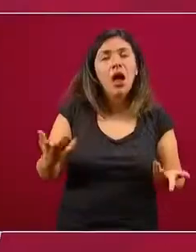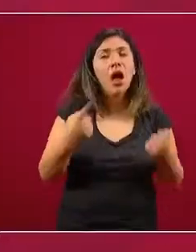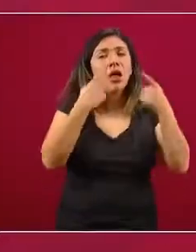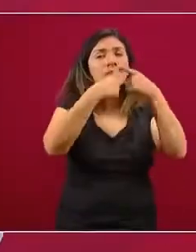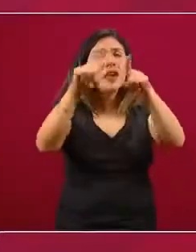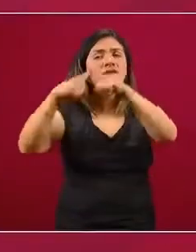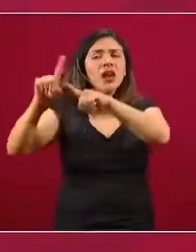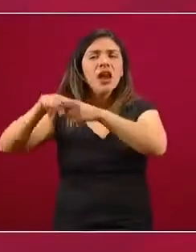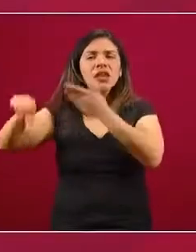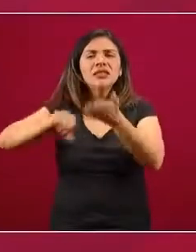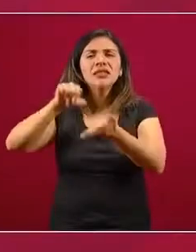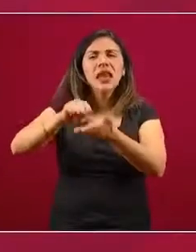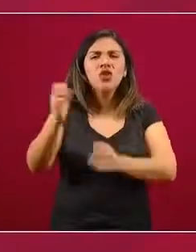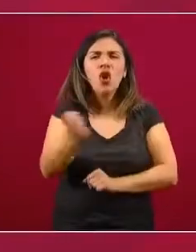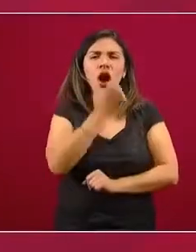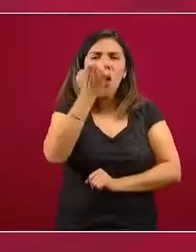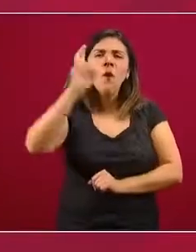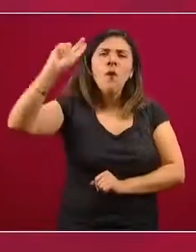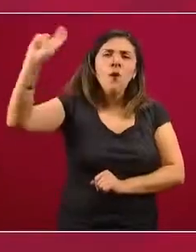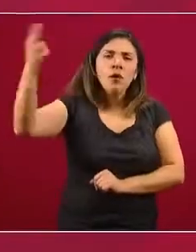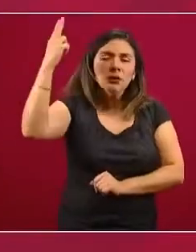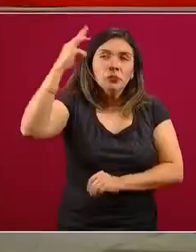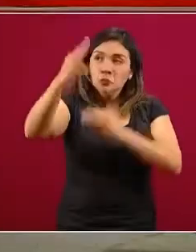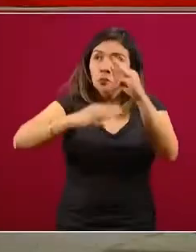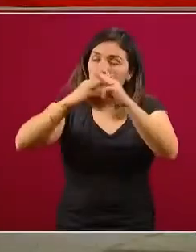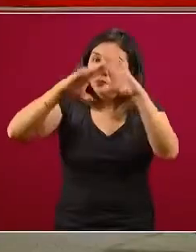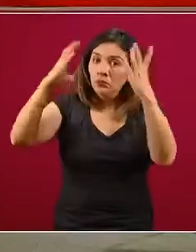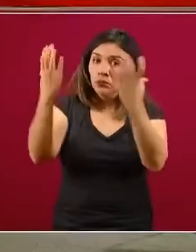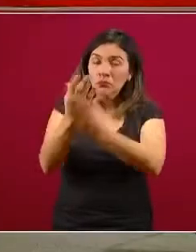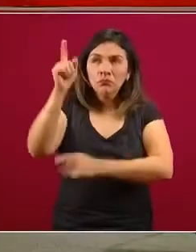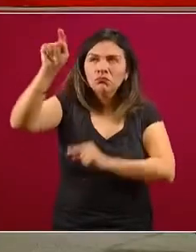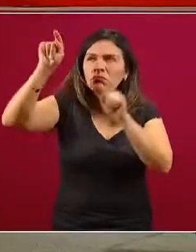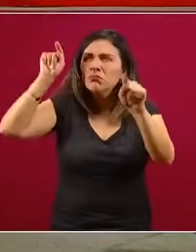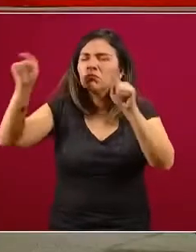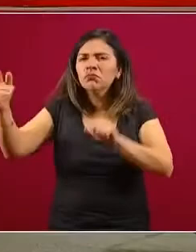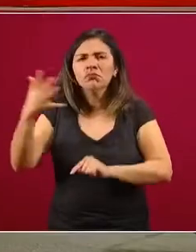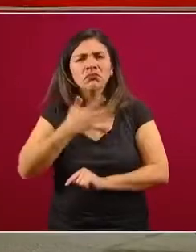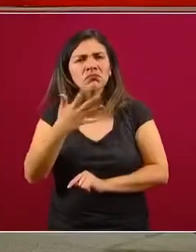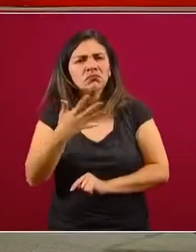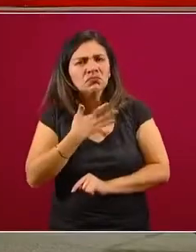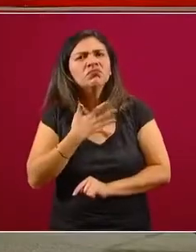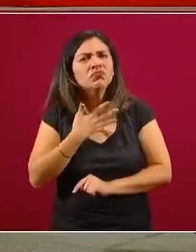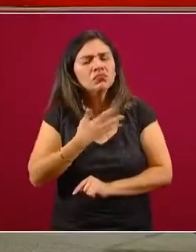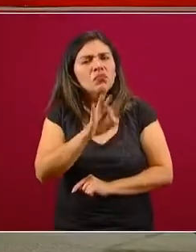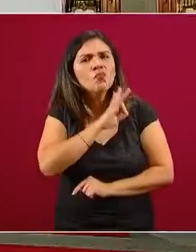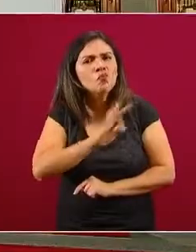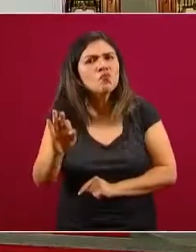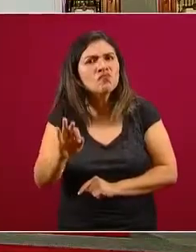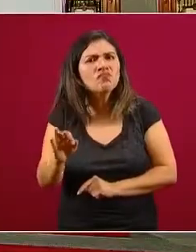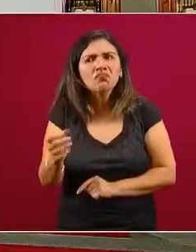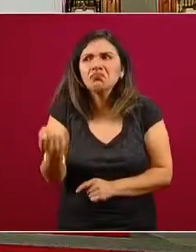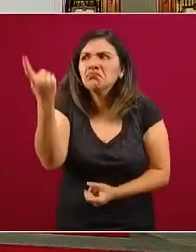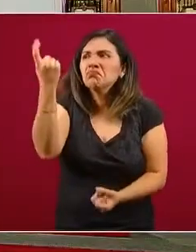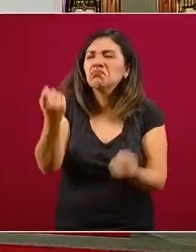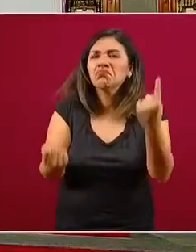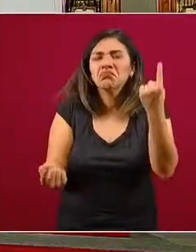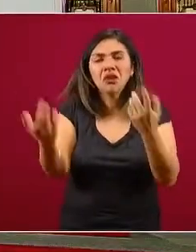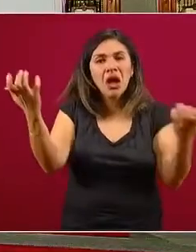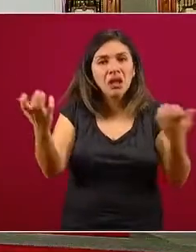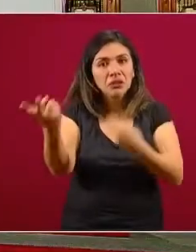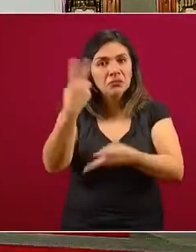distintos centros académicos, universidades en el mundo tenían capacidades potenciales de desarrollar